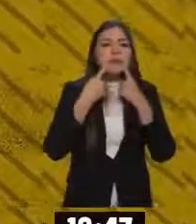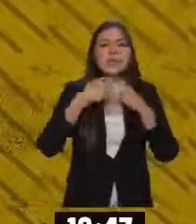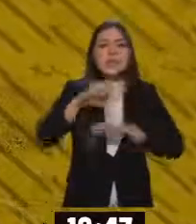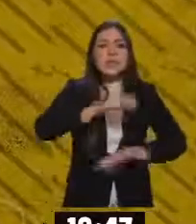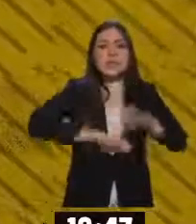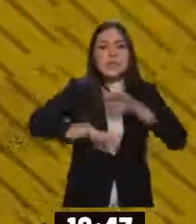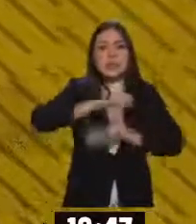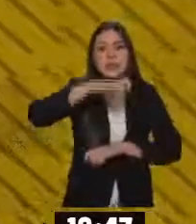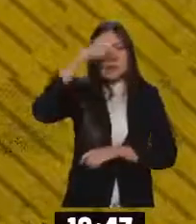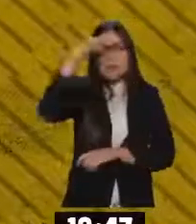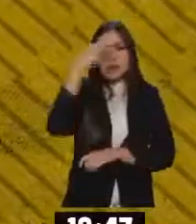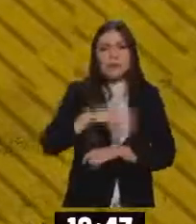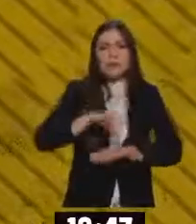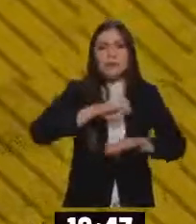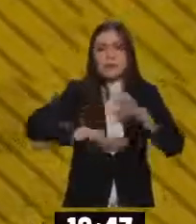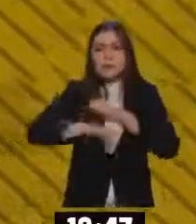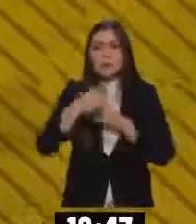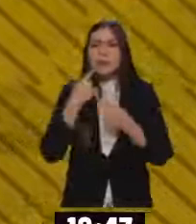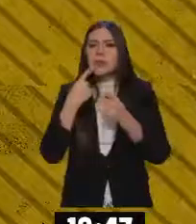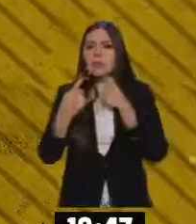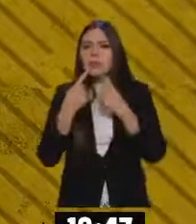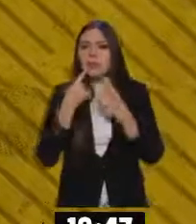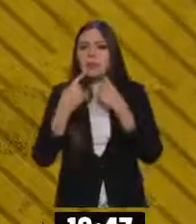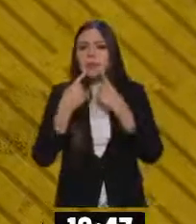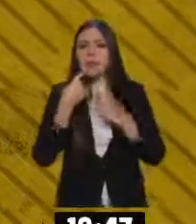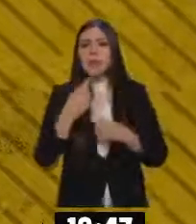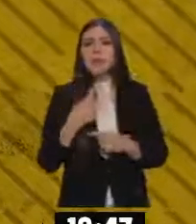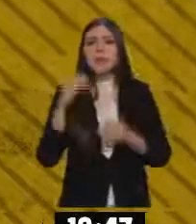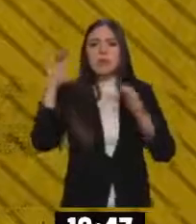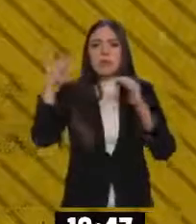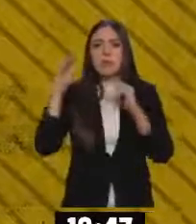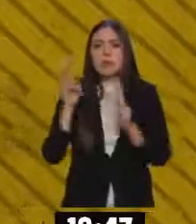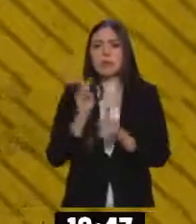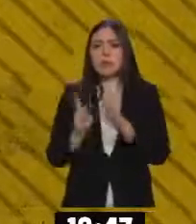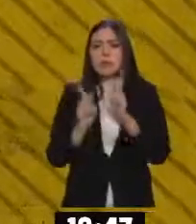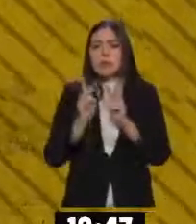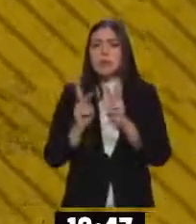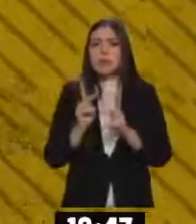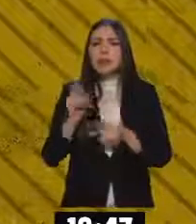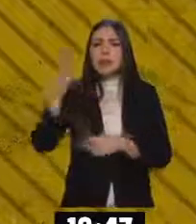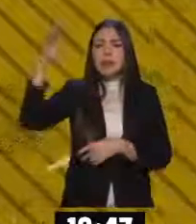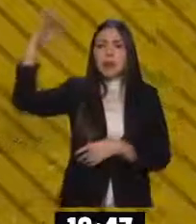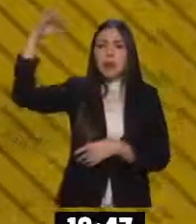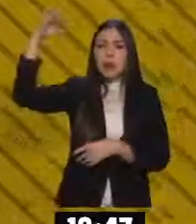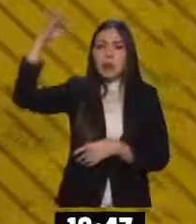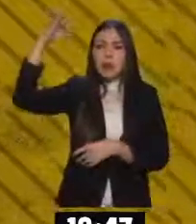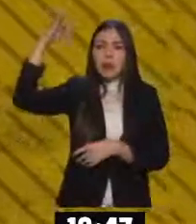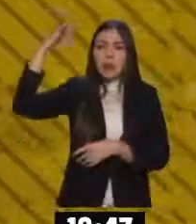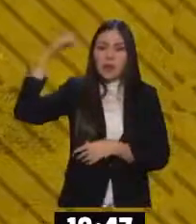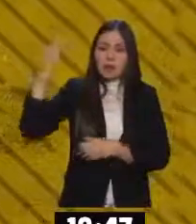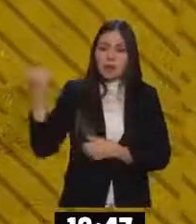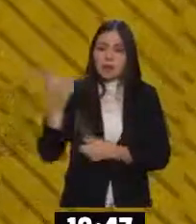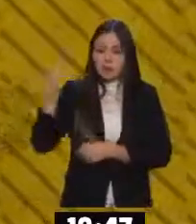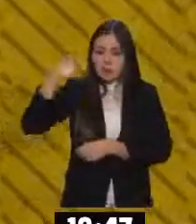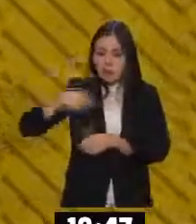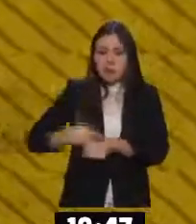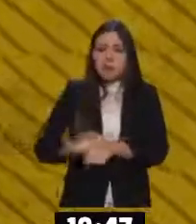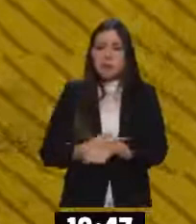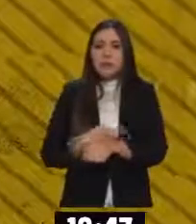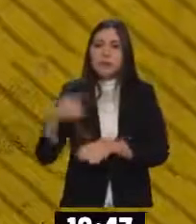con Aeroméxico, con Mía atrás, morfaína, por gotas, llegamos aterrizado